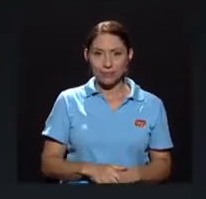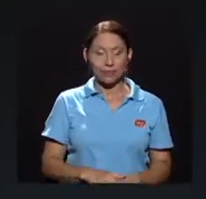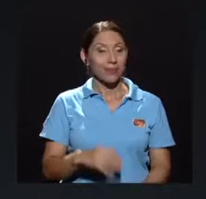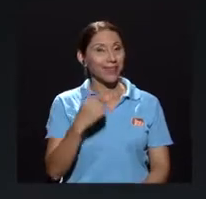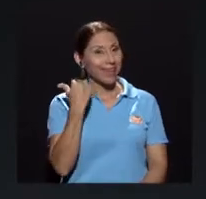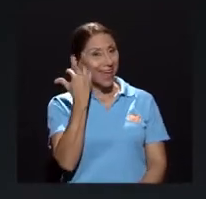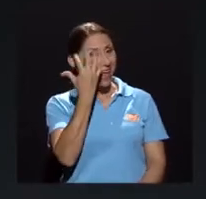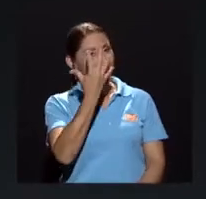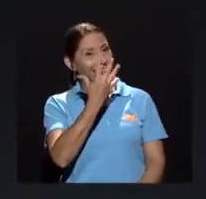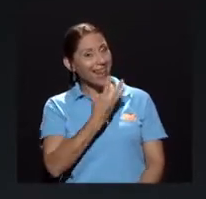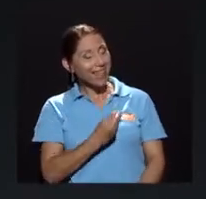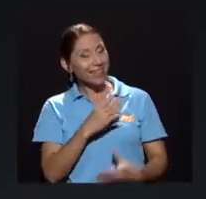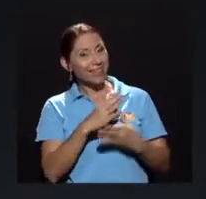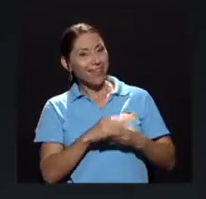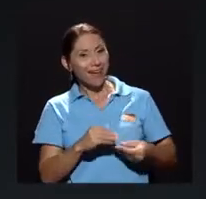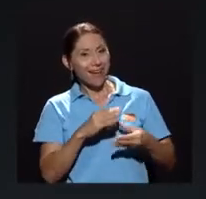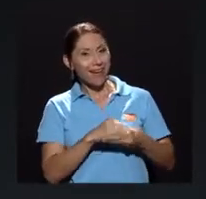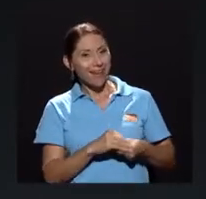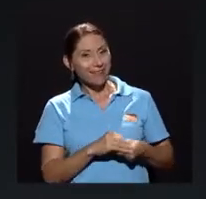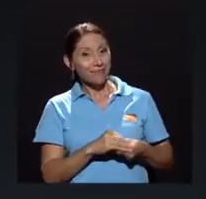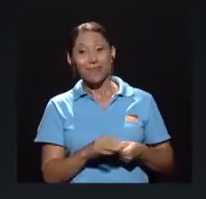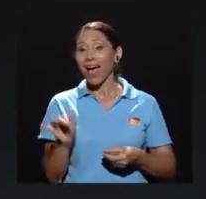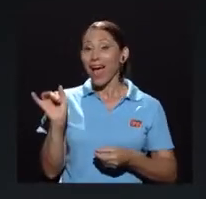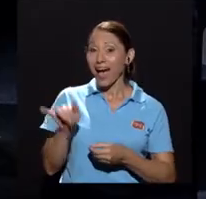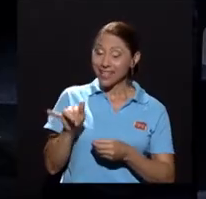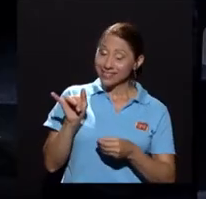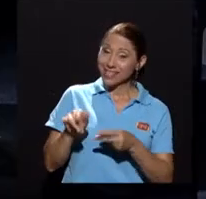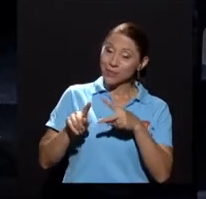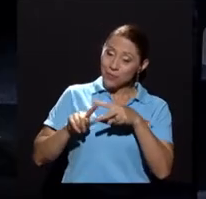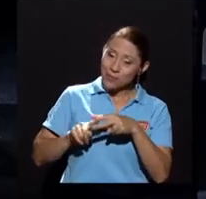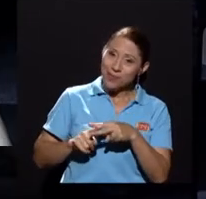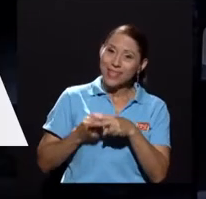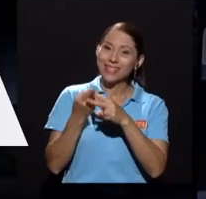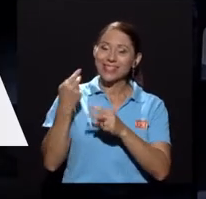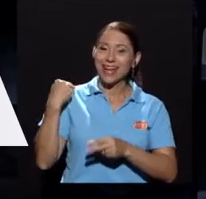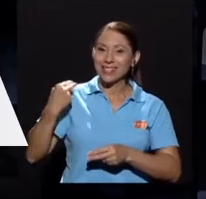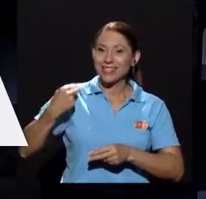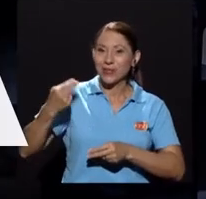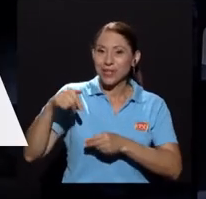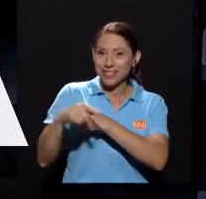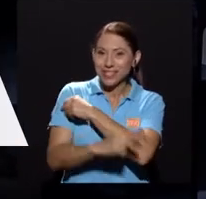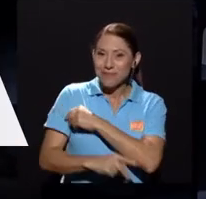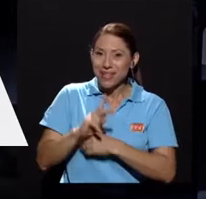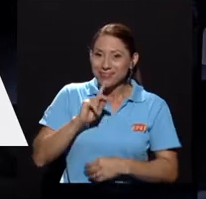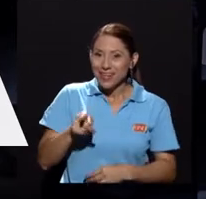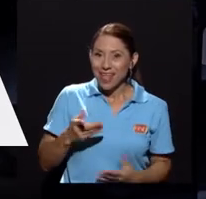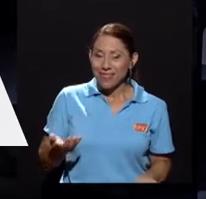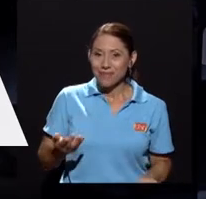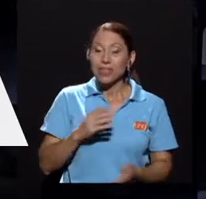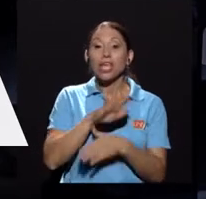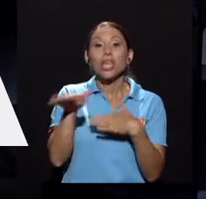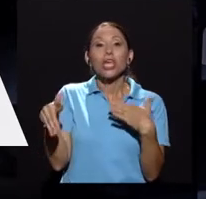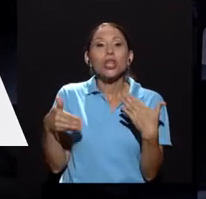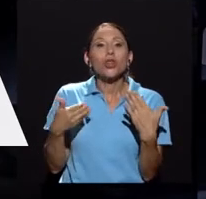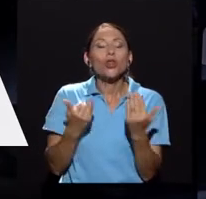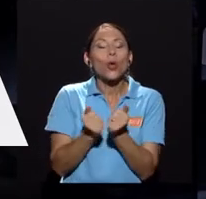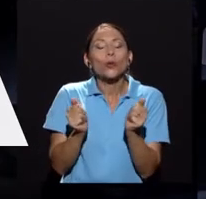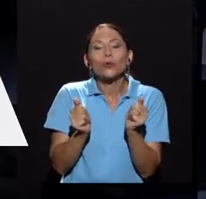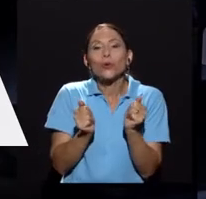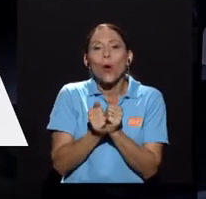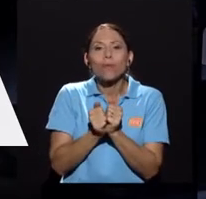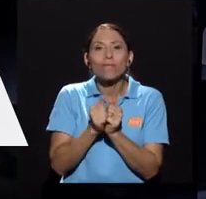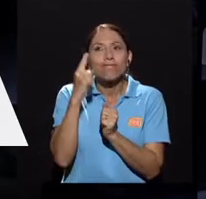linda historia así es como se tejen las historias en este país verdad y todos con la ilusión